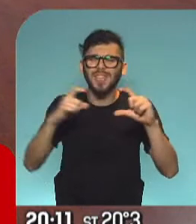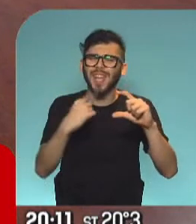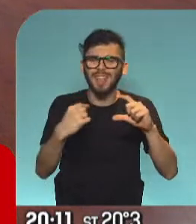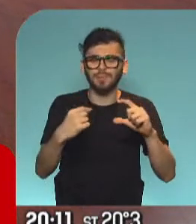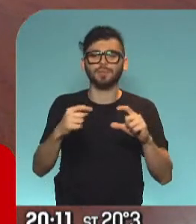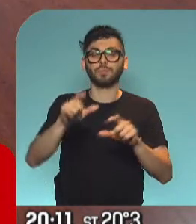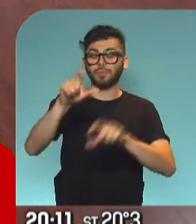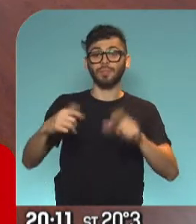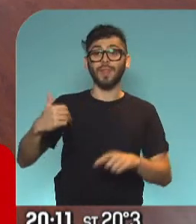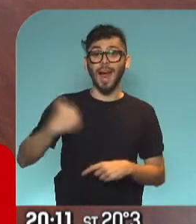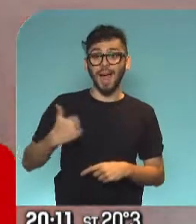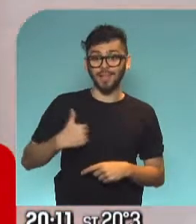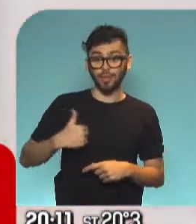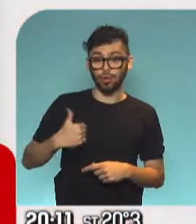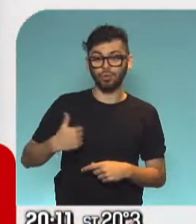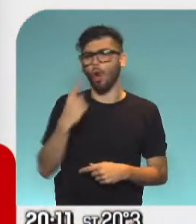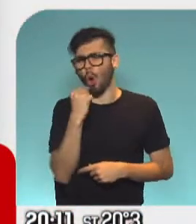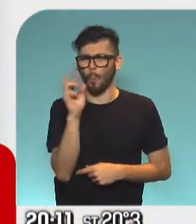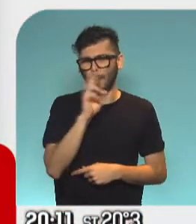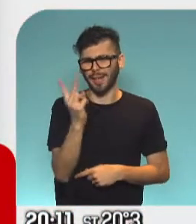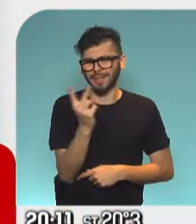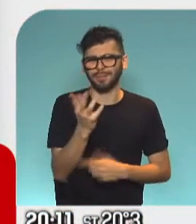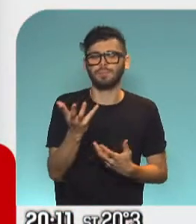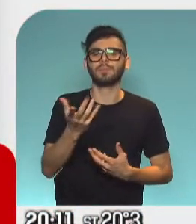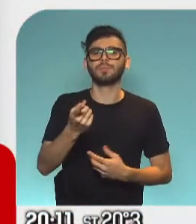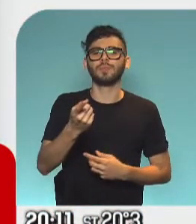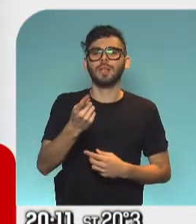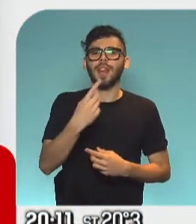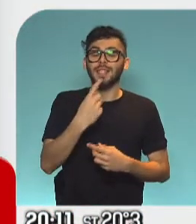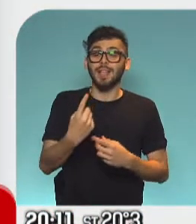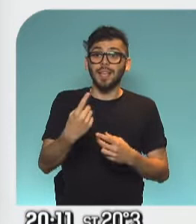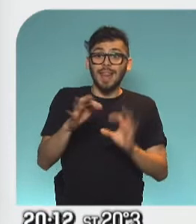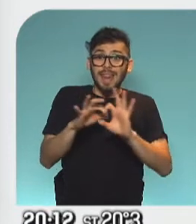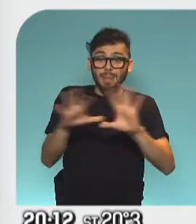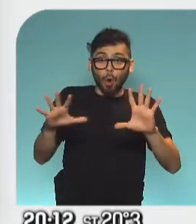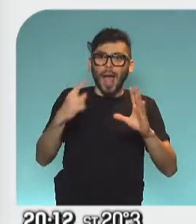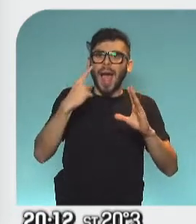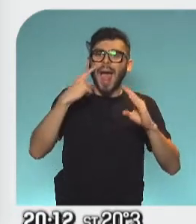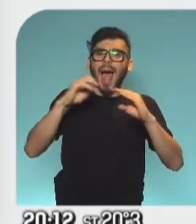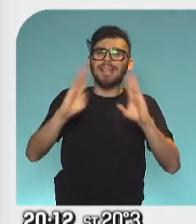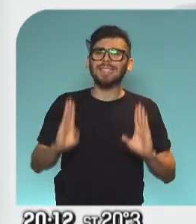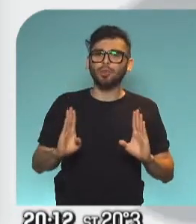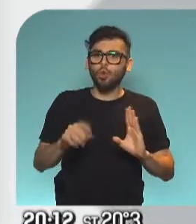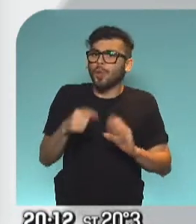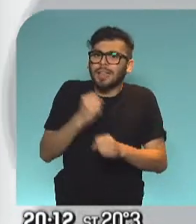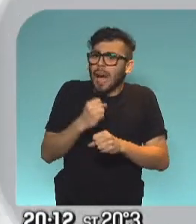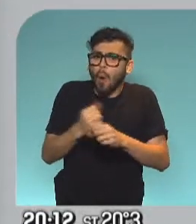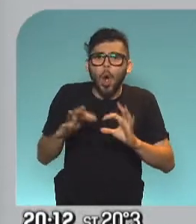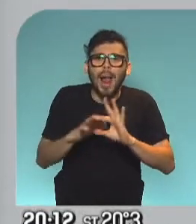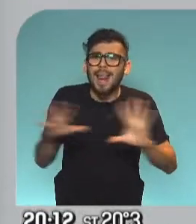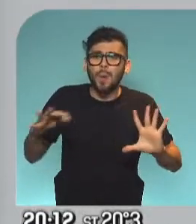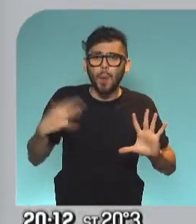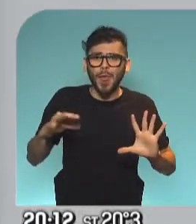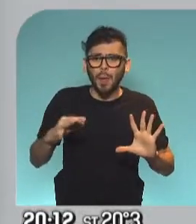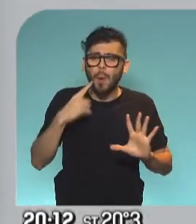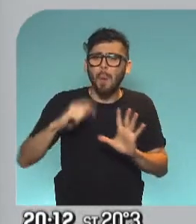y las argentinas, por supuesto, necesitamos que las instituciones de la democracia trabajen libres de presiones. Expresamos nuestra preocupación